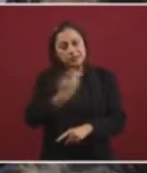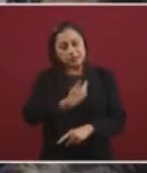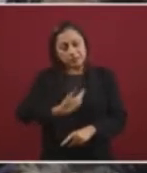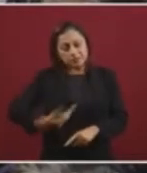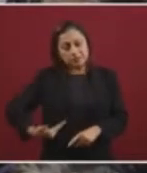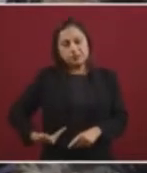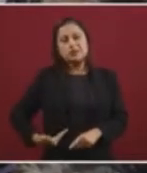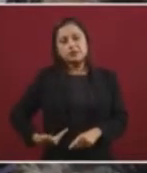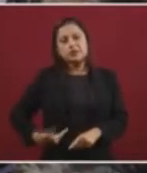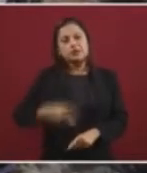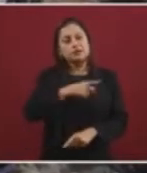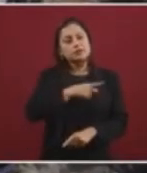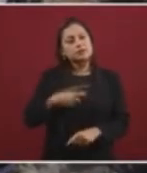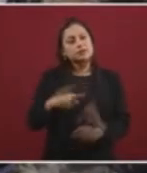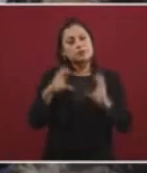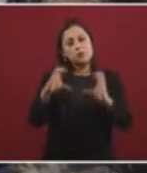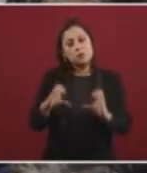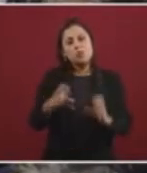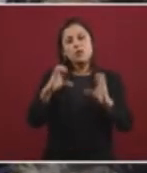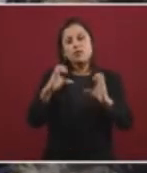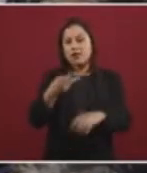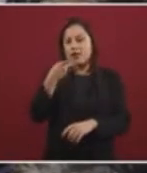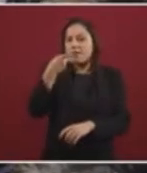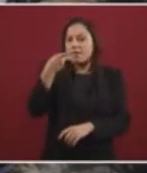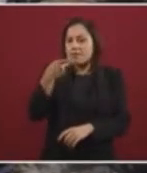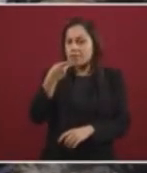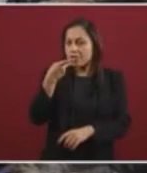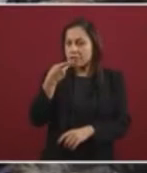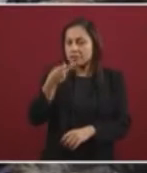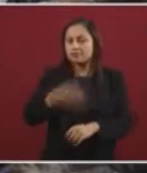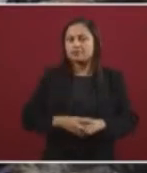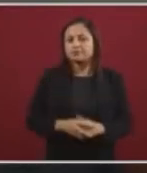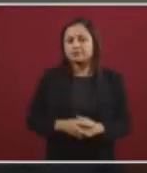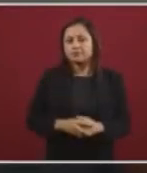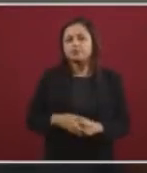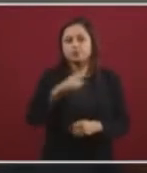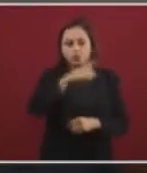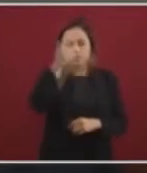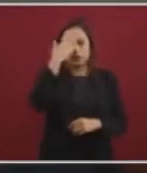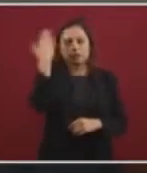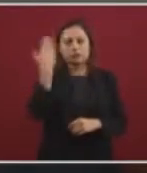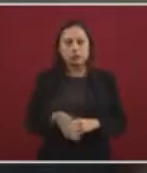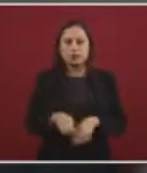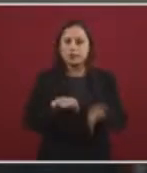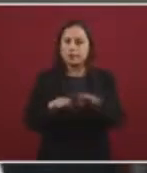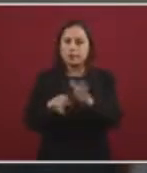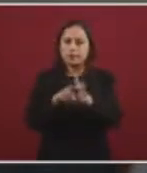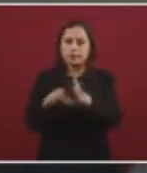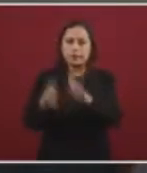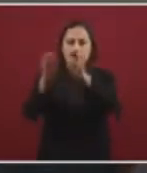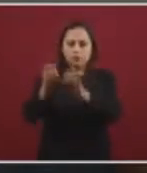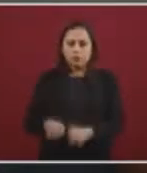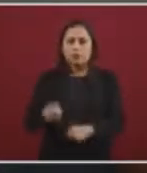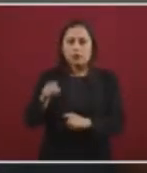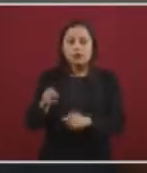cuidado exquisito con el lenguaje. Como usted sabe, el periodismo es una pieza fundamental de las transformaciones